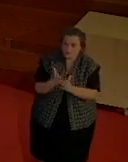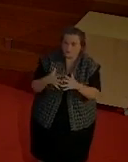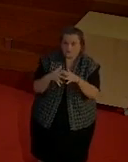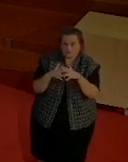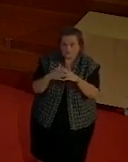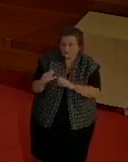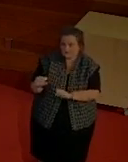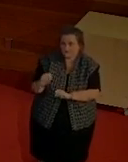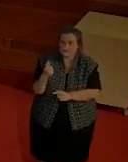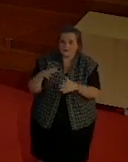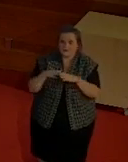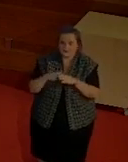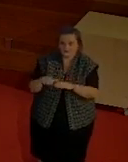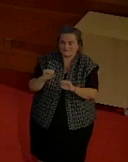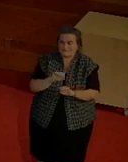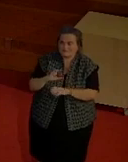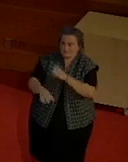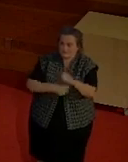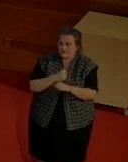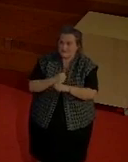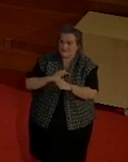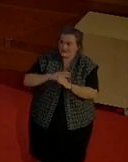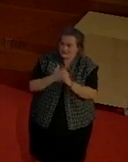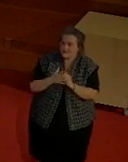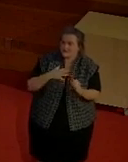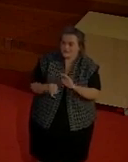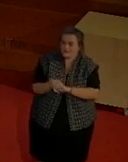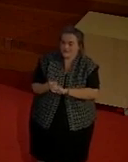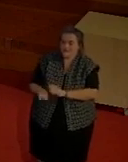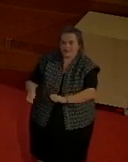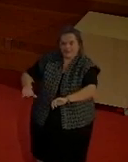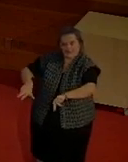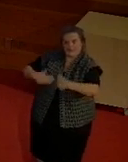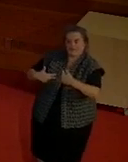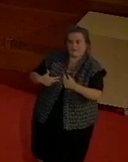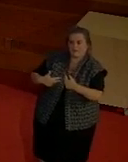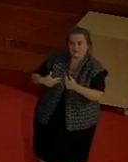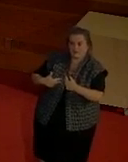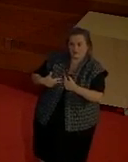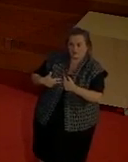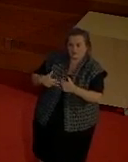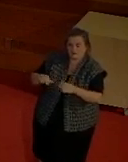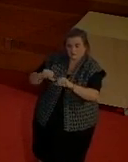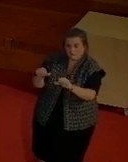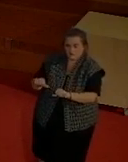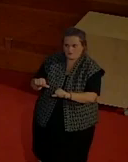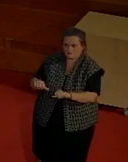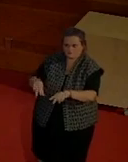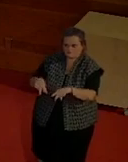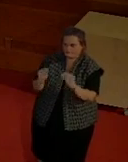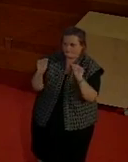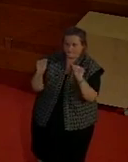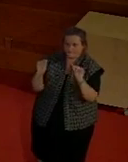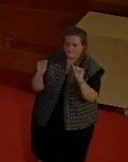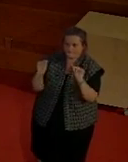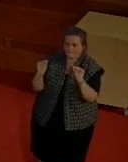flota de guerra para desarrollar nucleares etcétera ese modelo se ha terminado y por lo tanto el